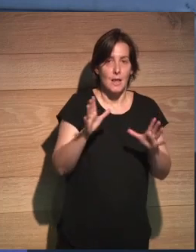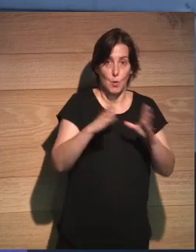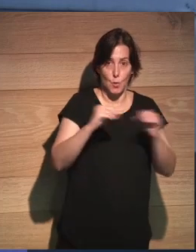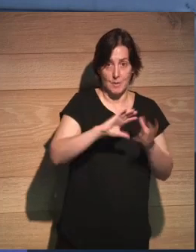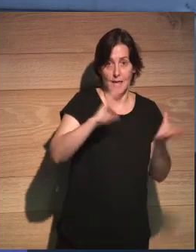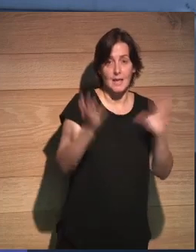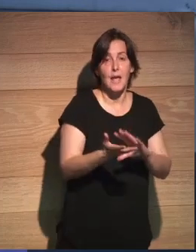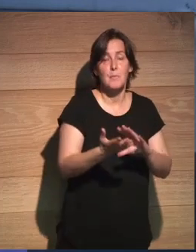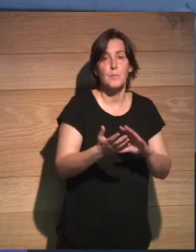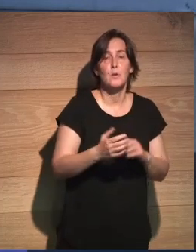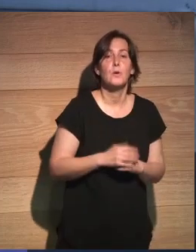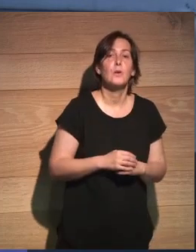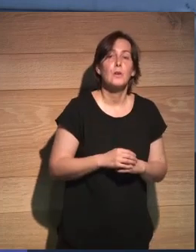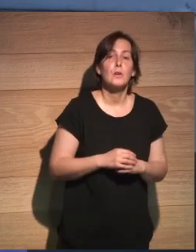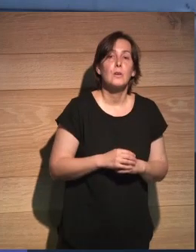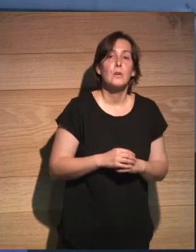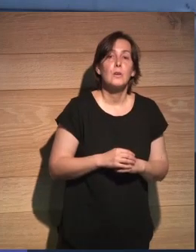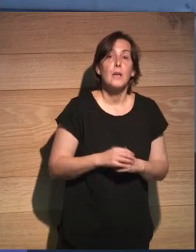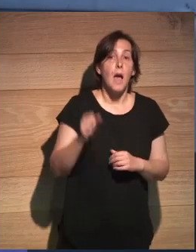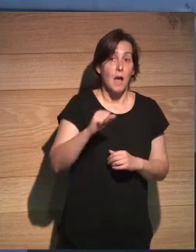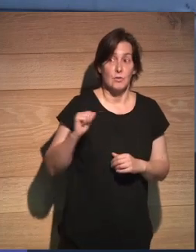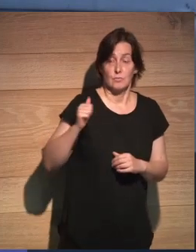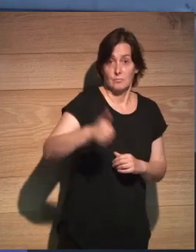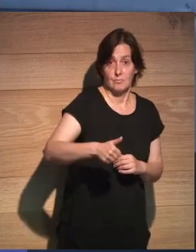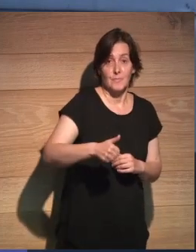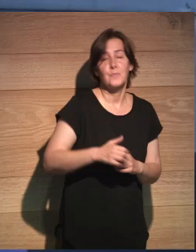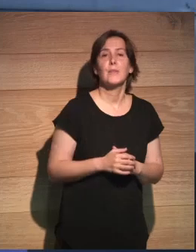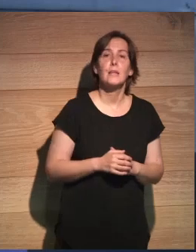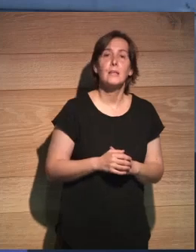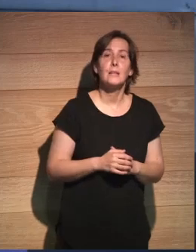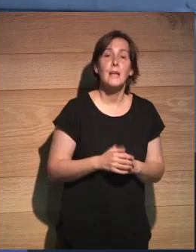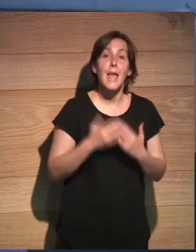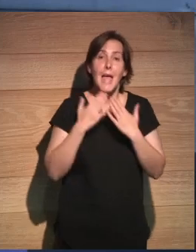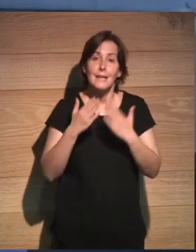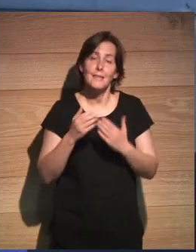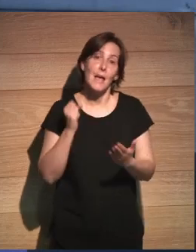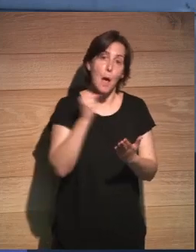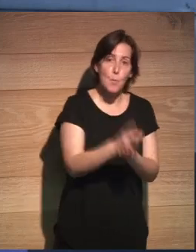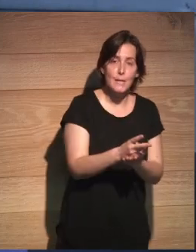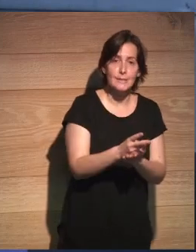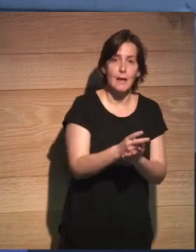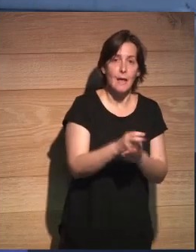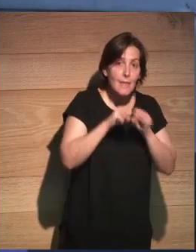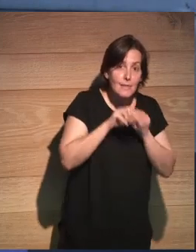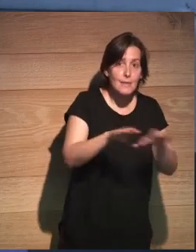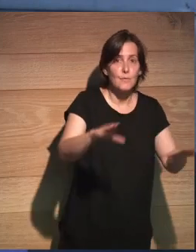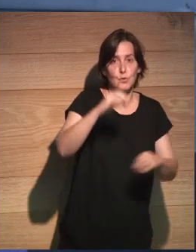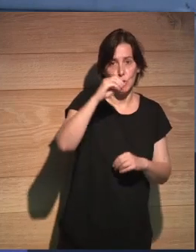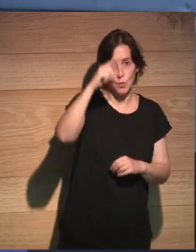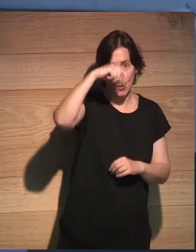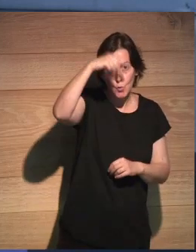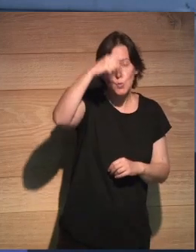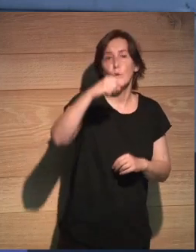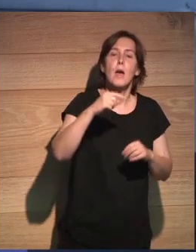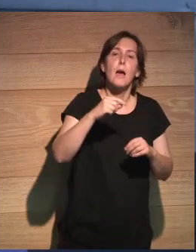Universidad Española en estos últimos años, como os digo, ha sido esa apuesta por la difusión de la cultura científica, por